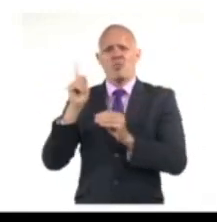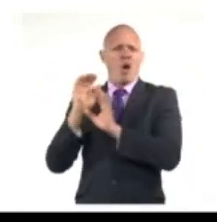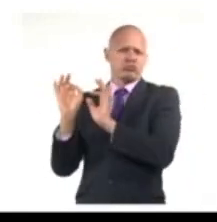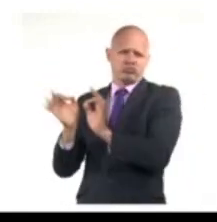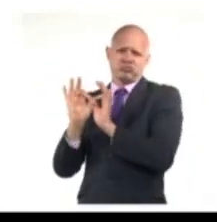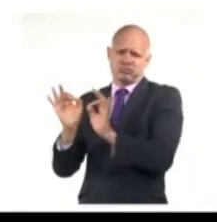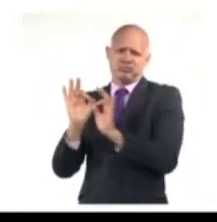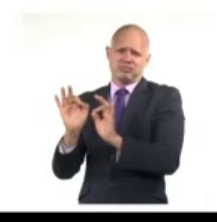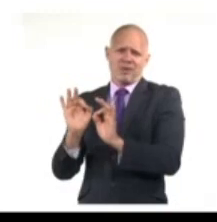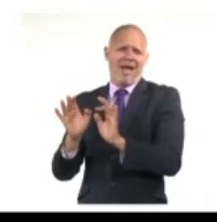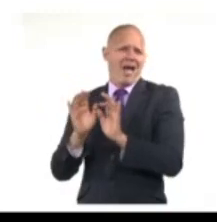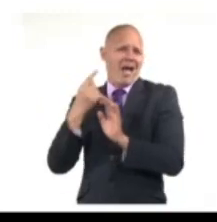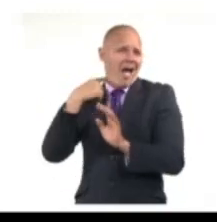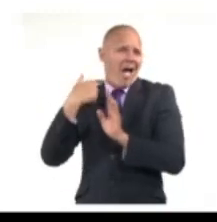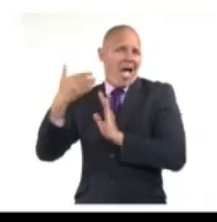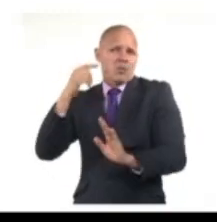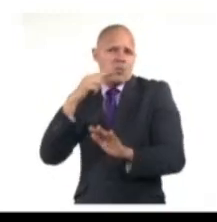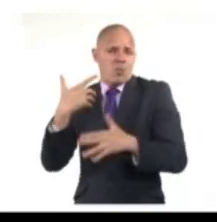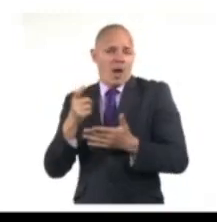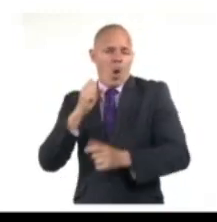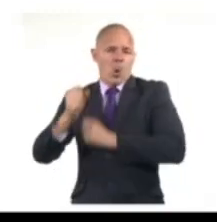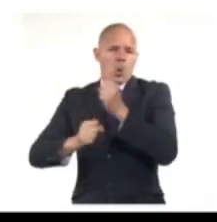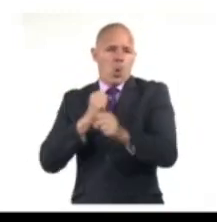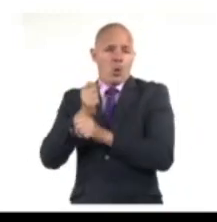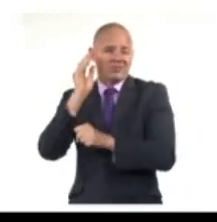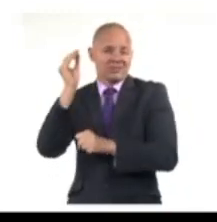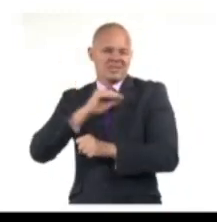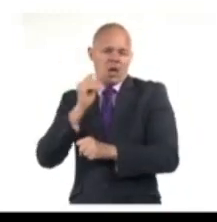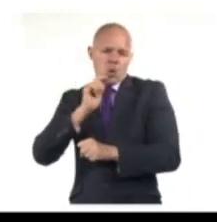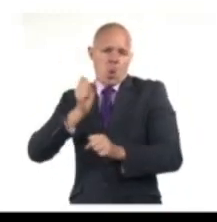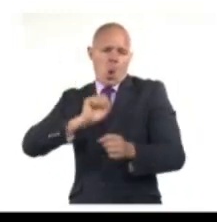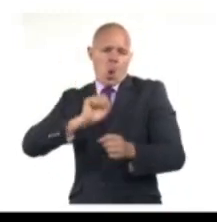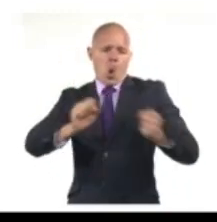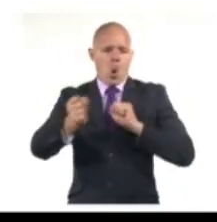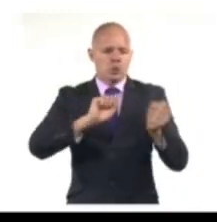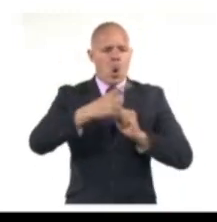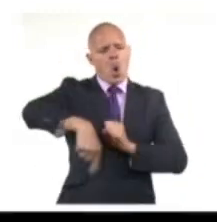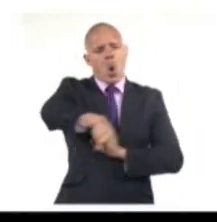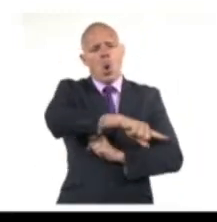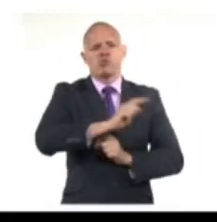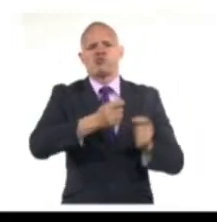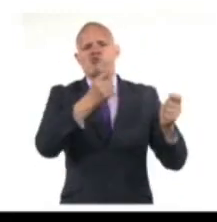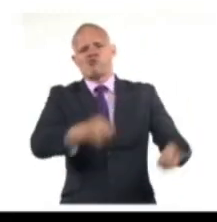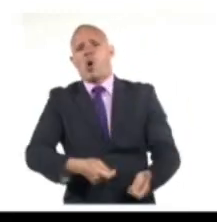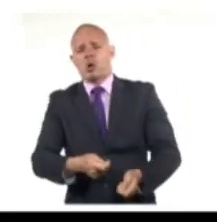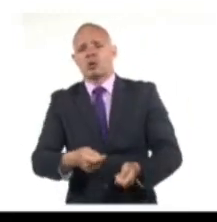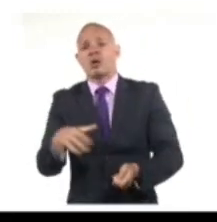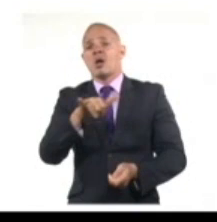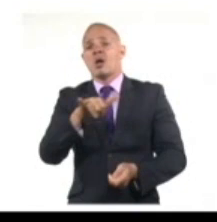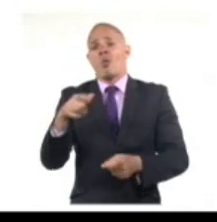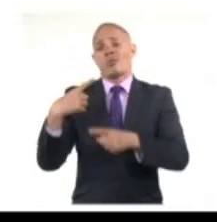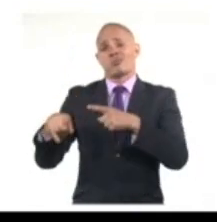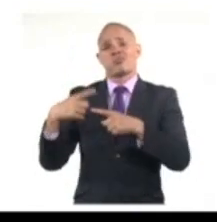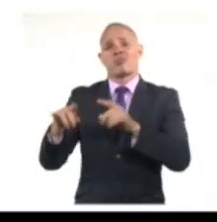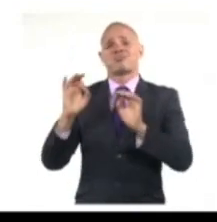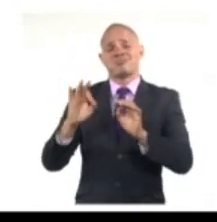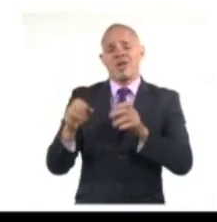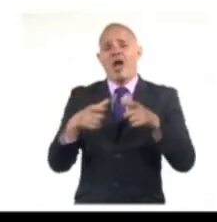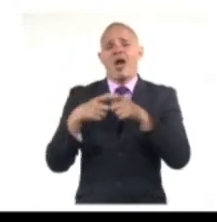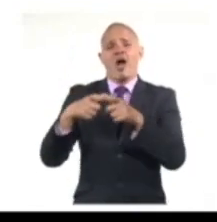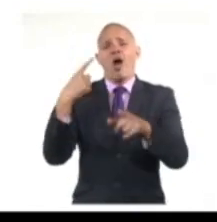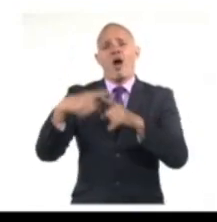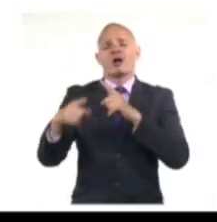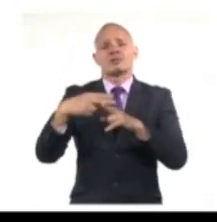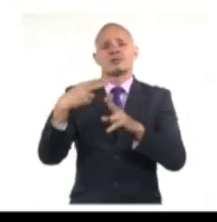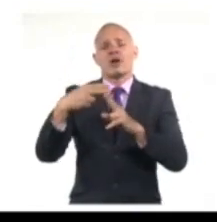diálogo de alto nivel como instrumento de su sistema hegemónico en el hemisferio, al estilo de la Organización de los Estados Americanos, OEA,